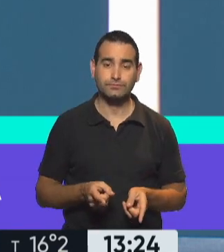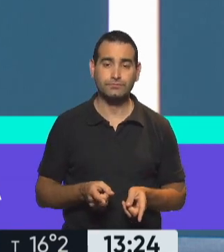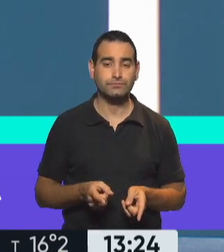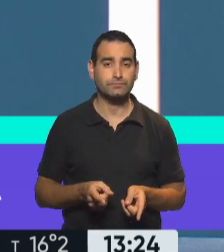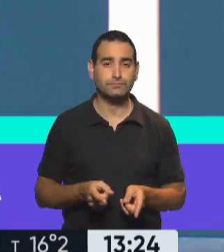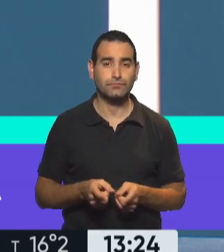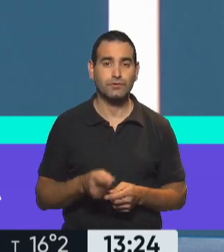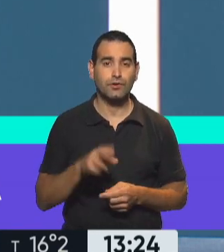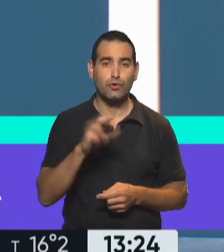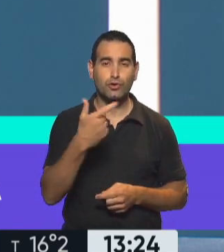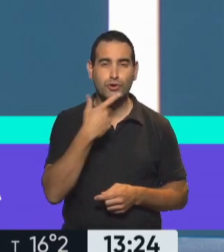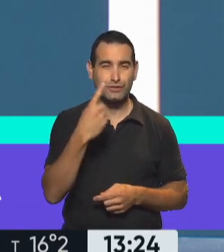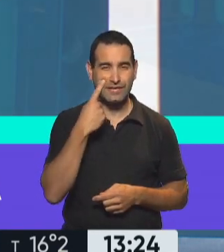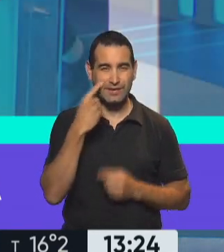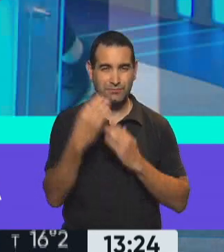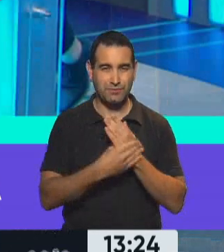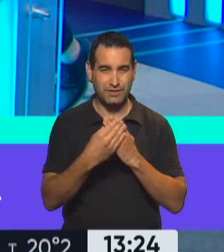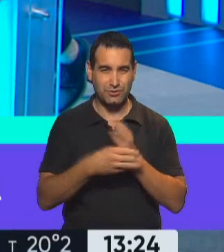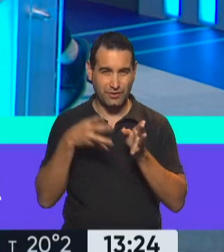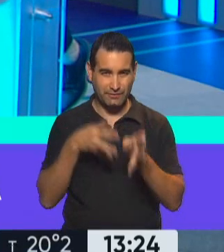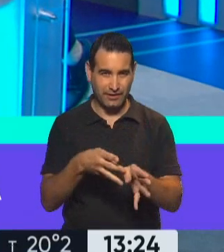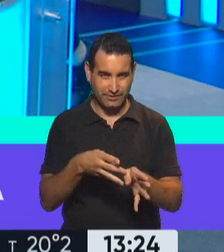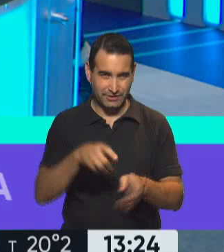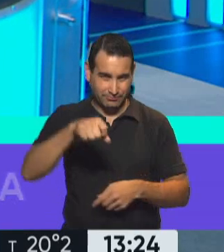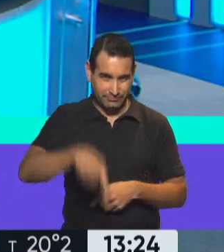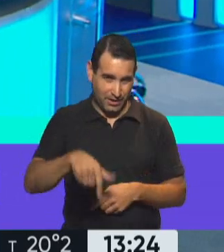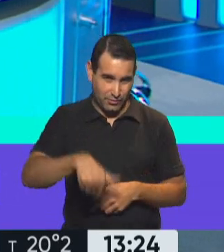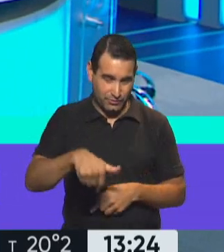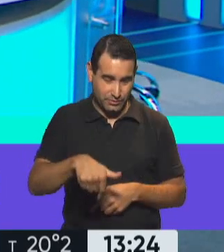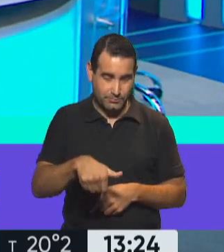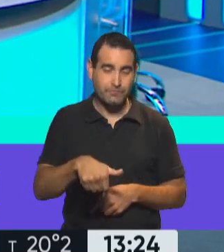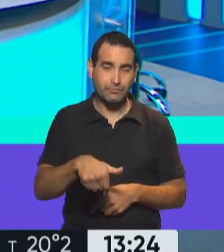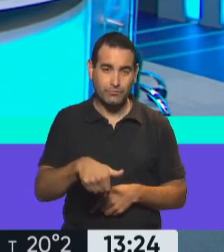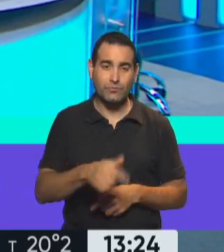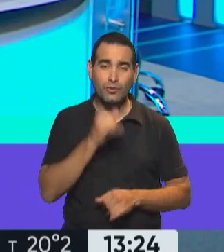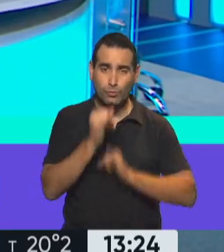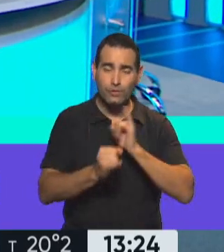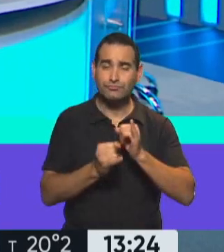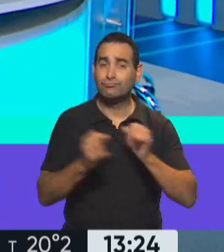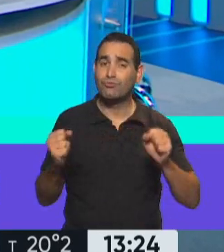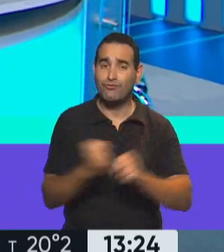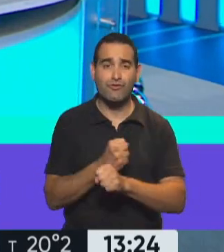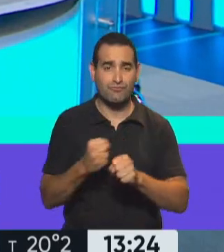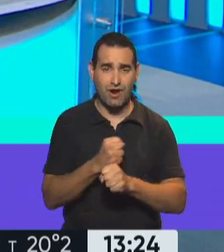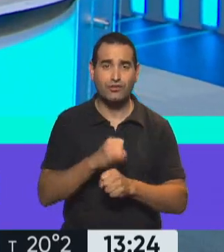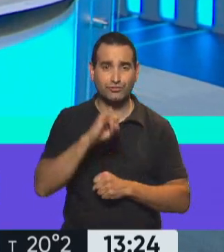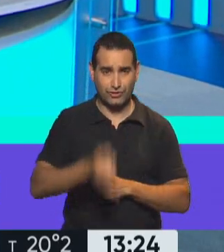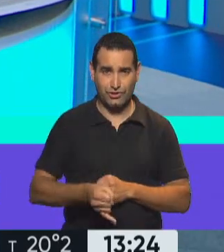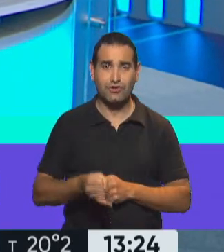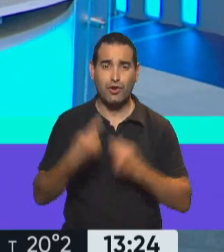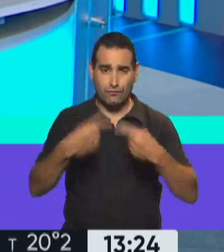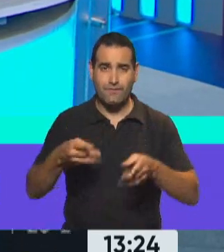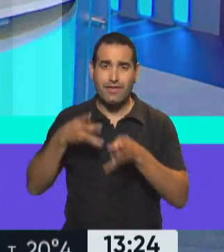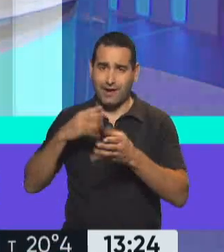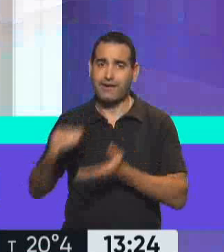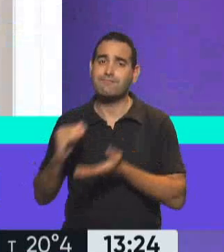situación Agustín Rossi, el ministro de Defensa, el actual ministro de Defensa, confirmando también este envío de cargamento